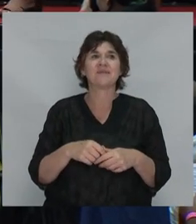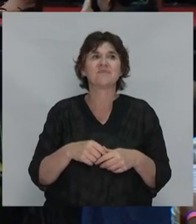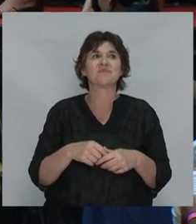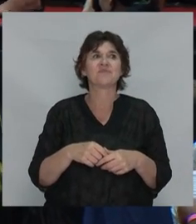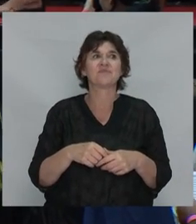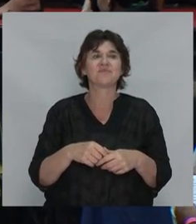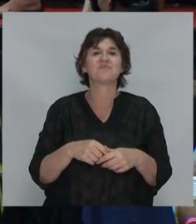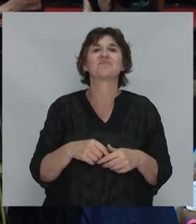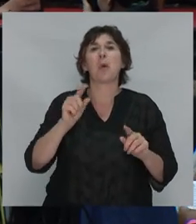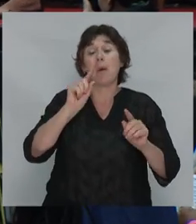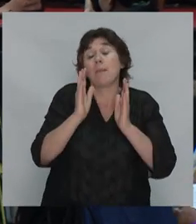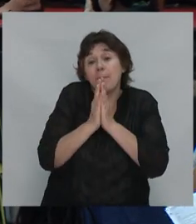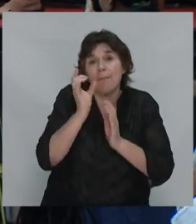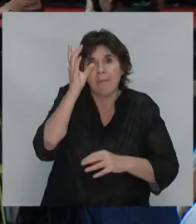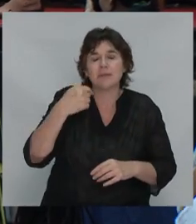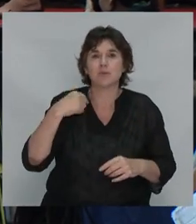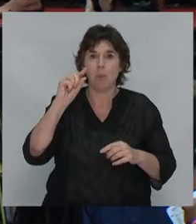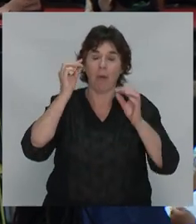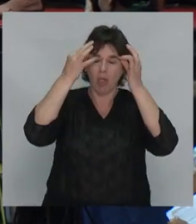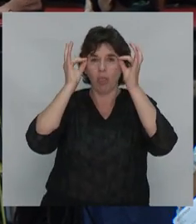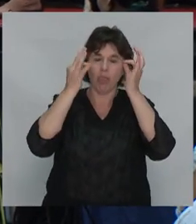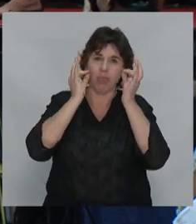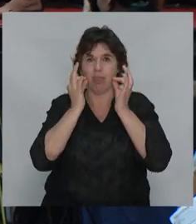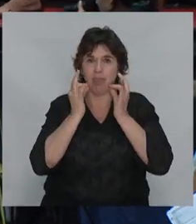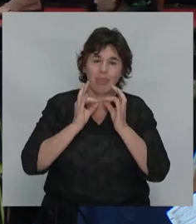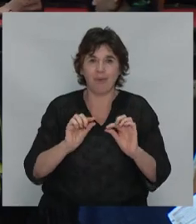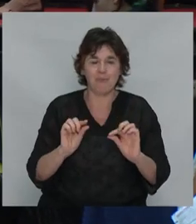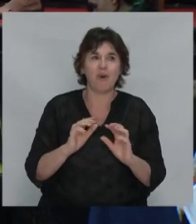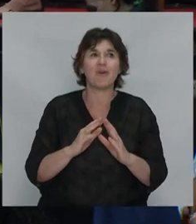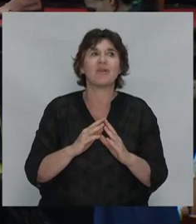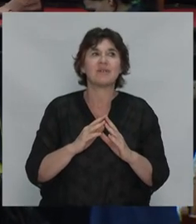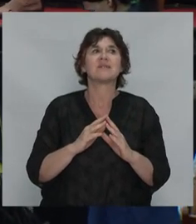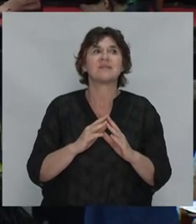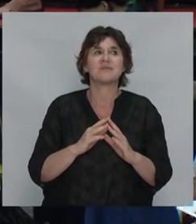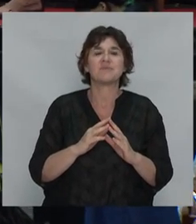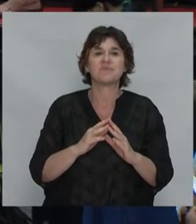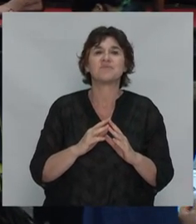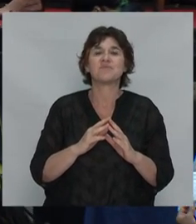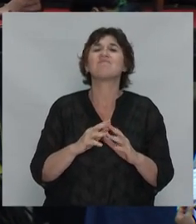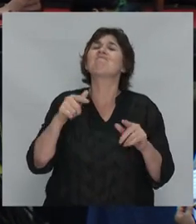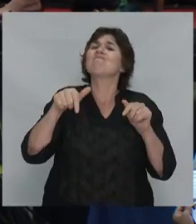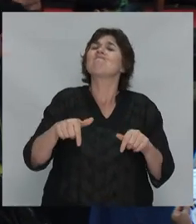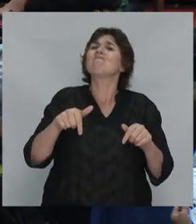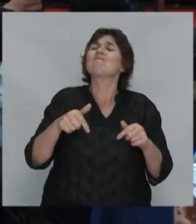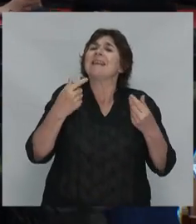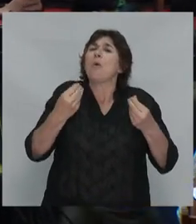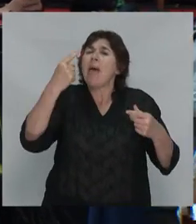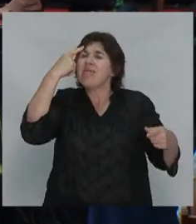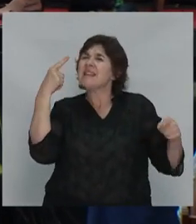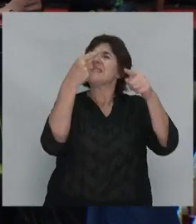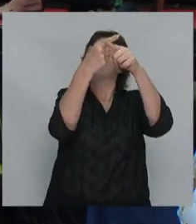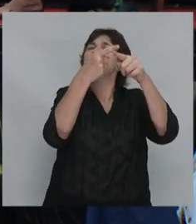por poder venir a sudar un poco no solamente en la fauna en finlandia pero al punto y al desafío que hemos tenido aquí es